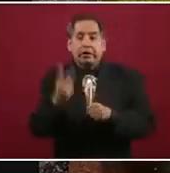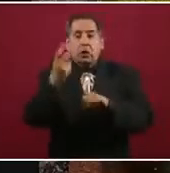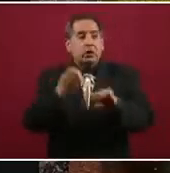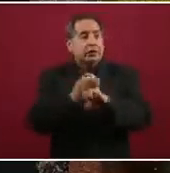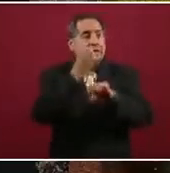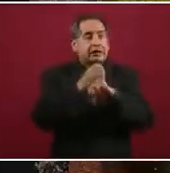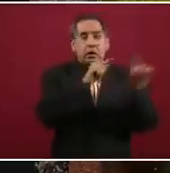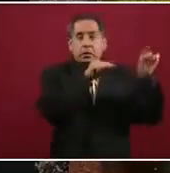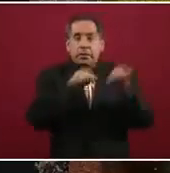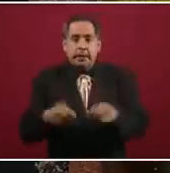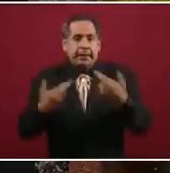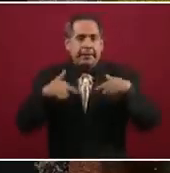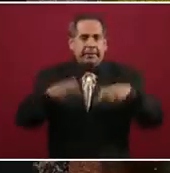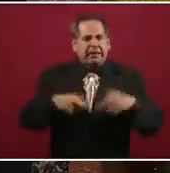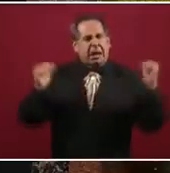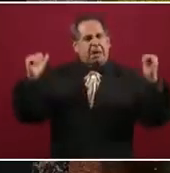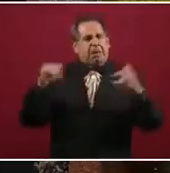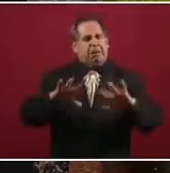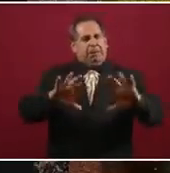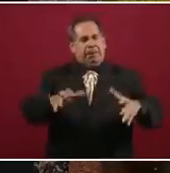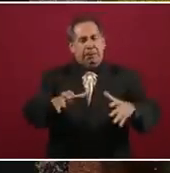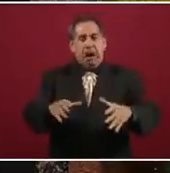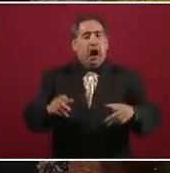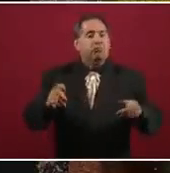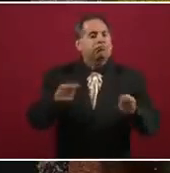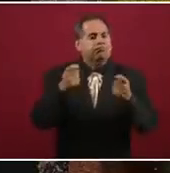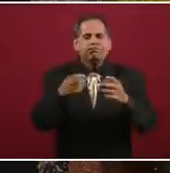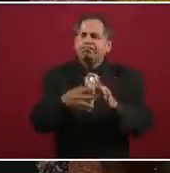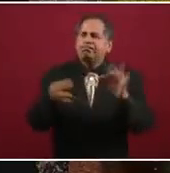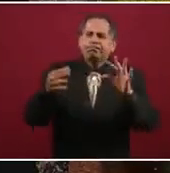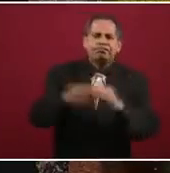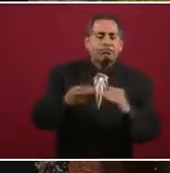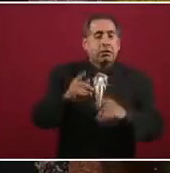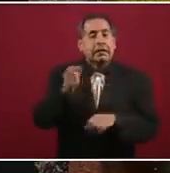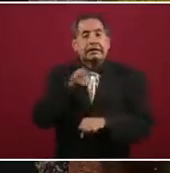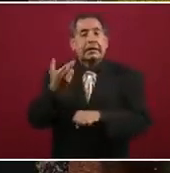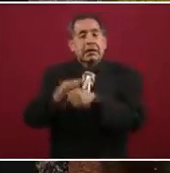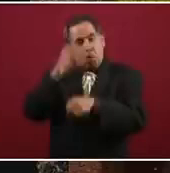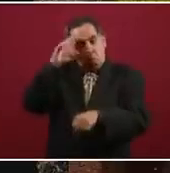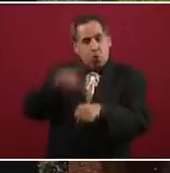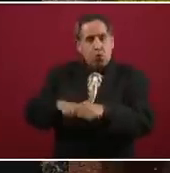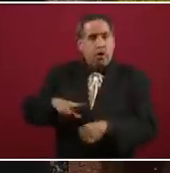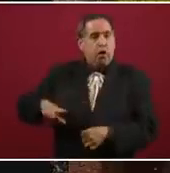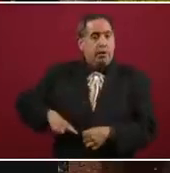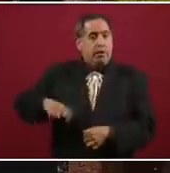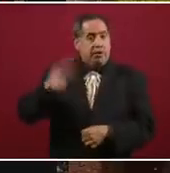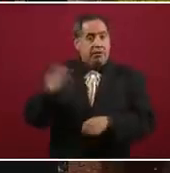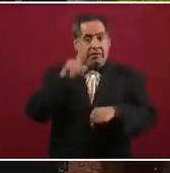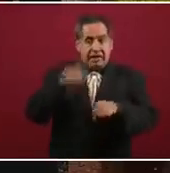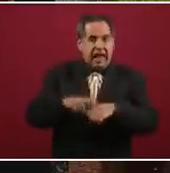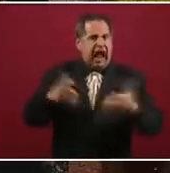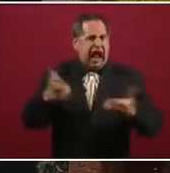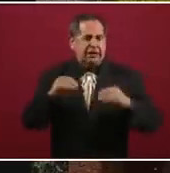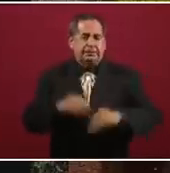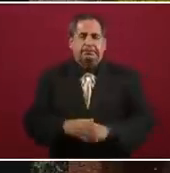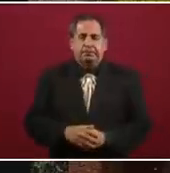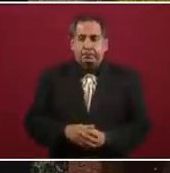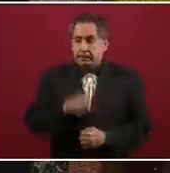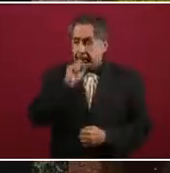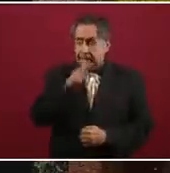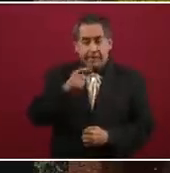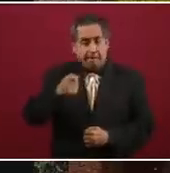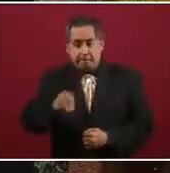del país, festival que fue organizado por la Secretaría de Cultura del Gobierno Federal. Y también por primera vez contamos